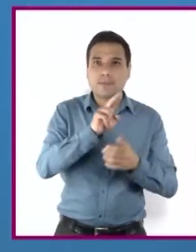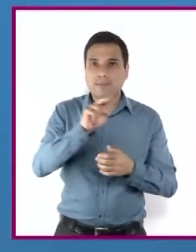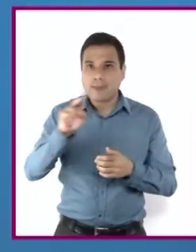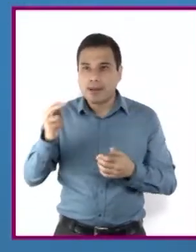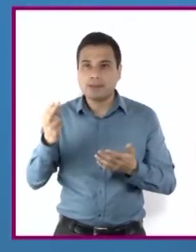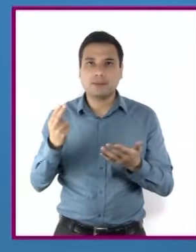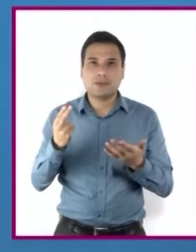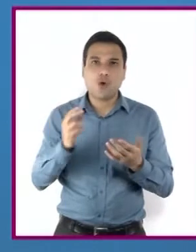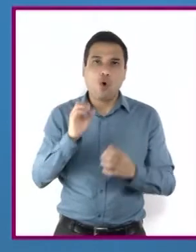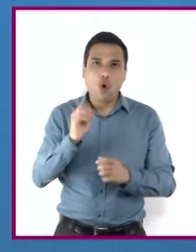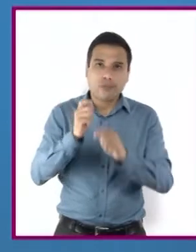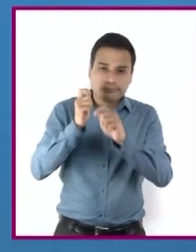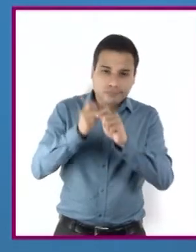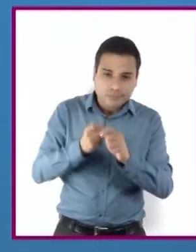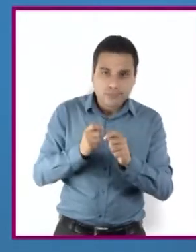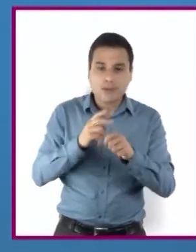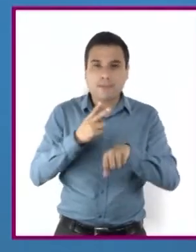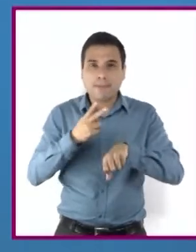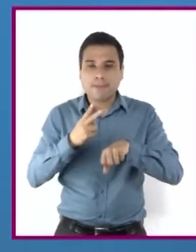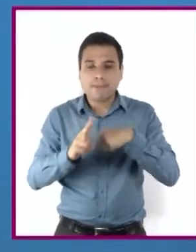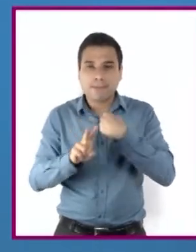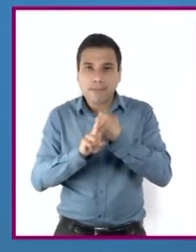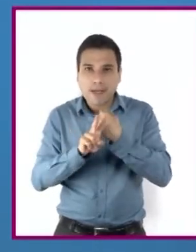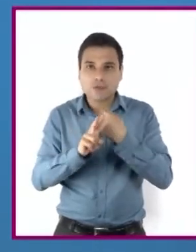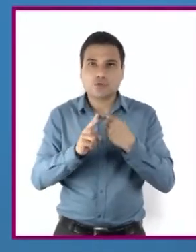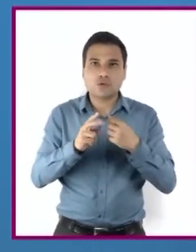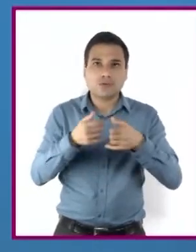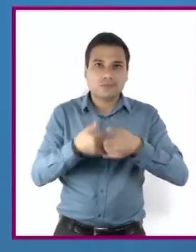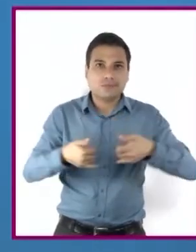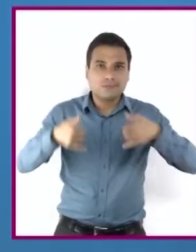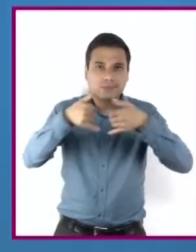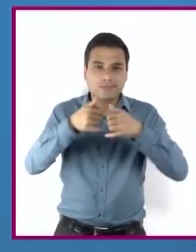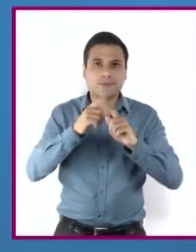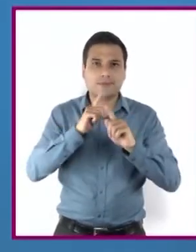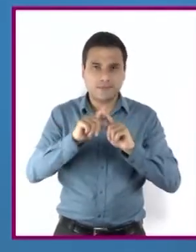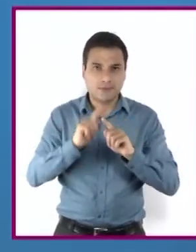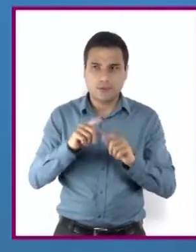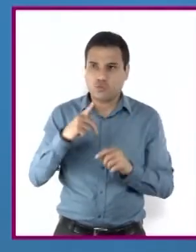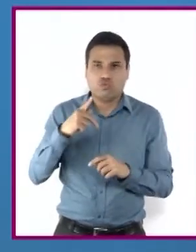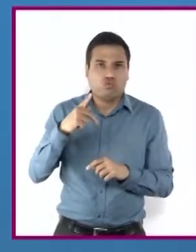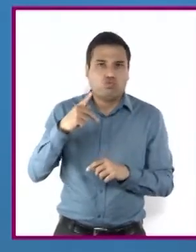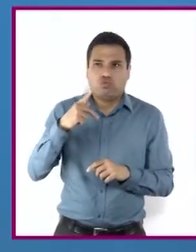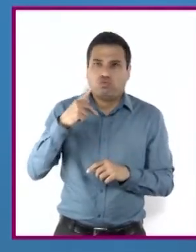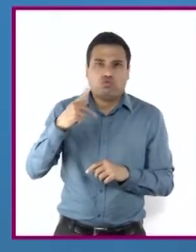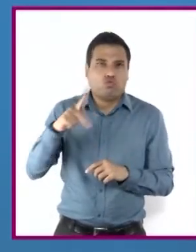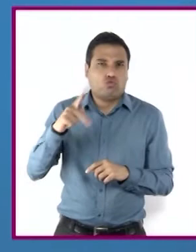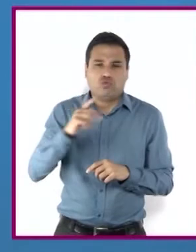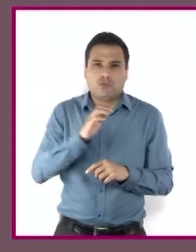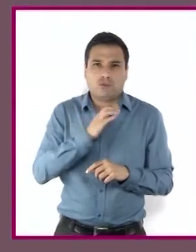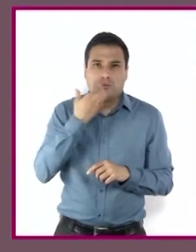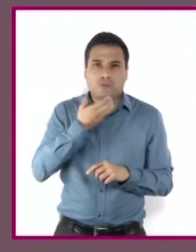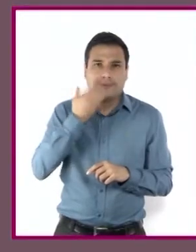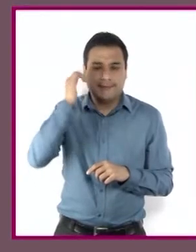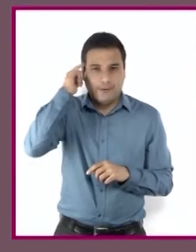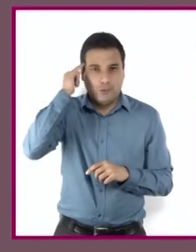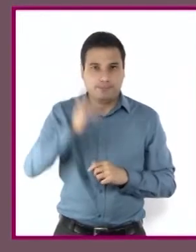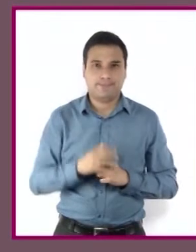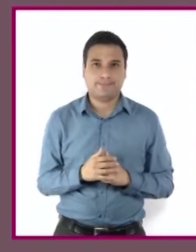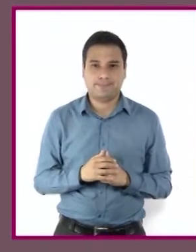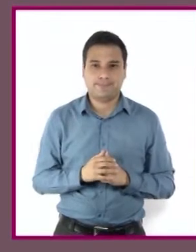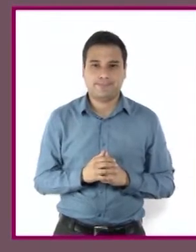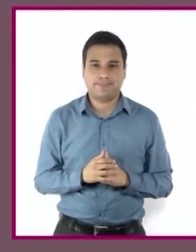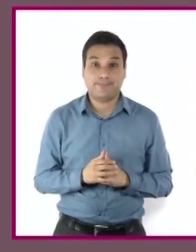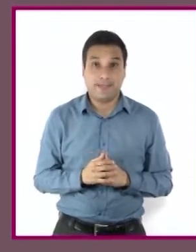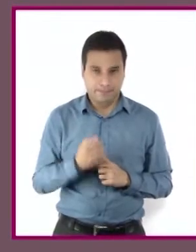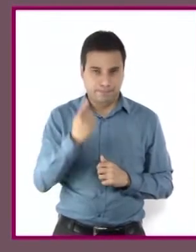otras representaciones gráficas que forman parte de la tradición literaria prehispánica.